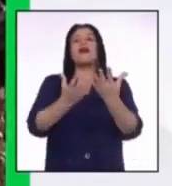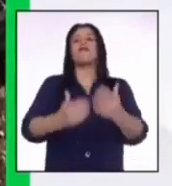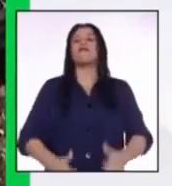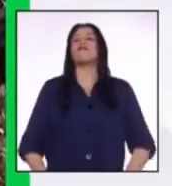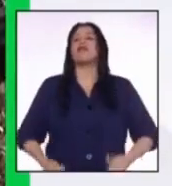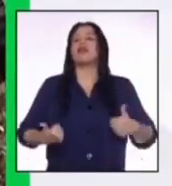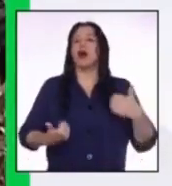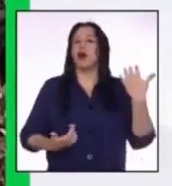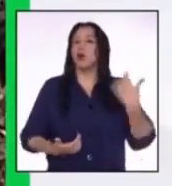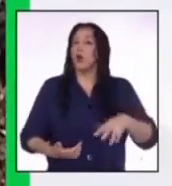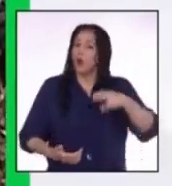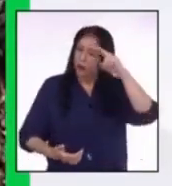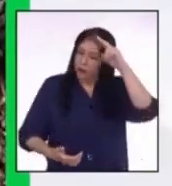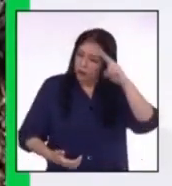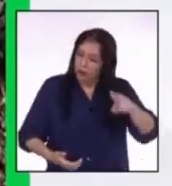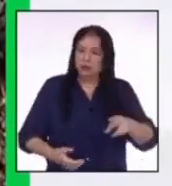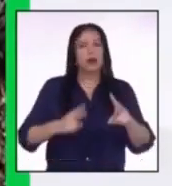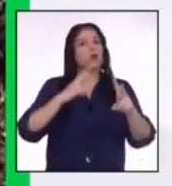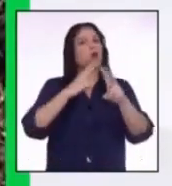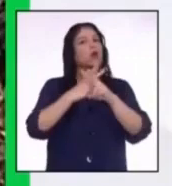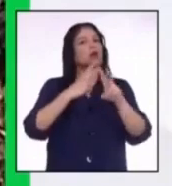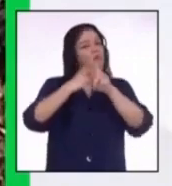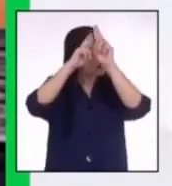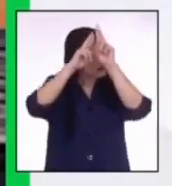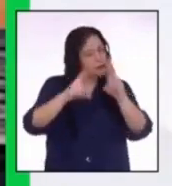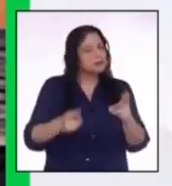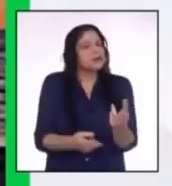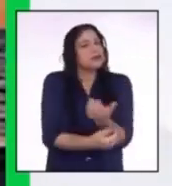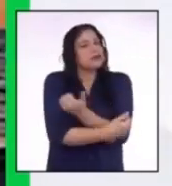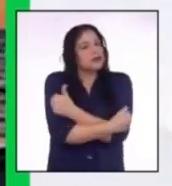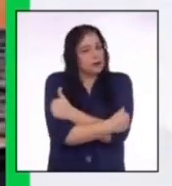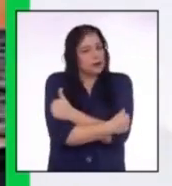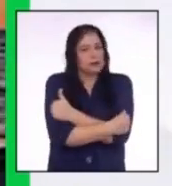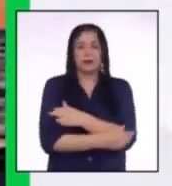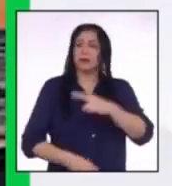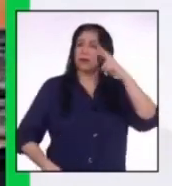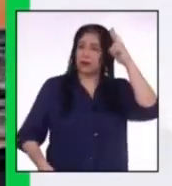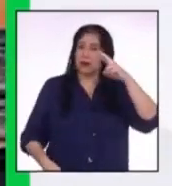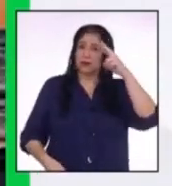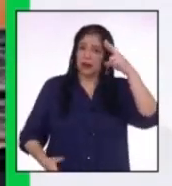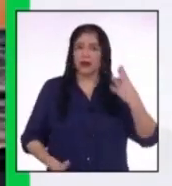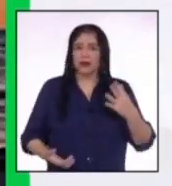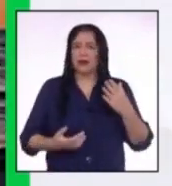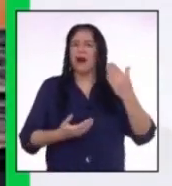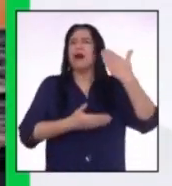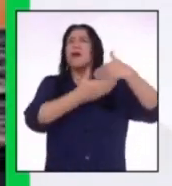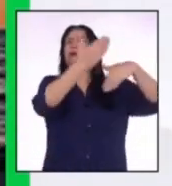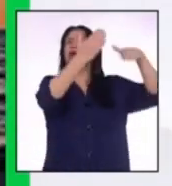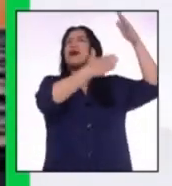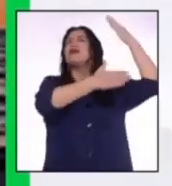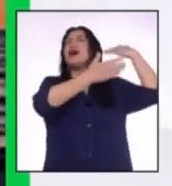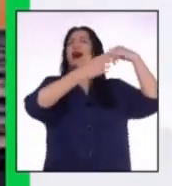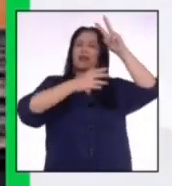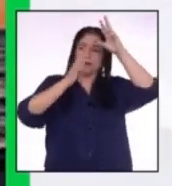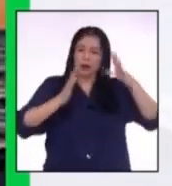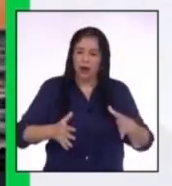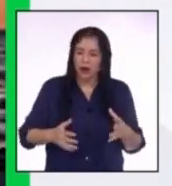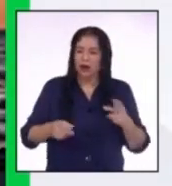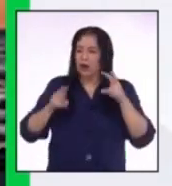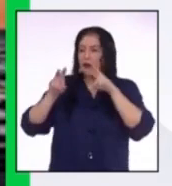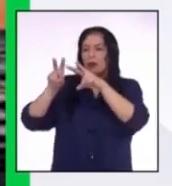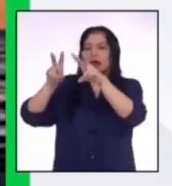que merece cuidado respeto y cariño por ello nuestros ancestros consideraron al mar